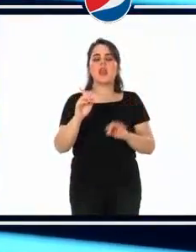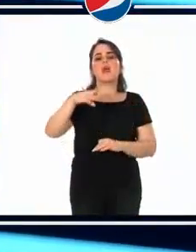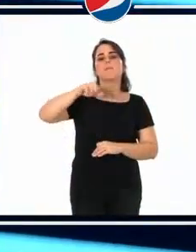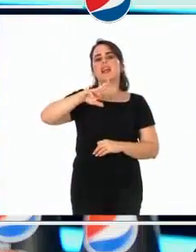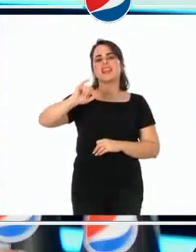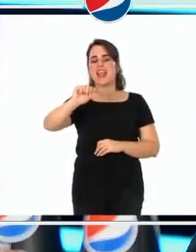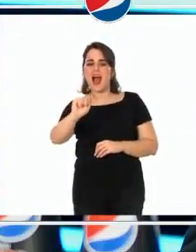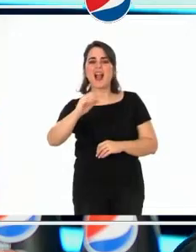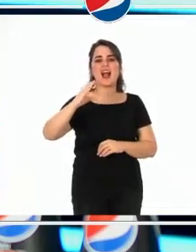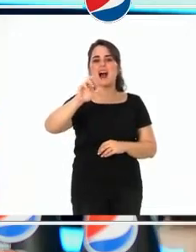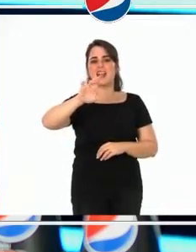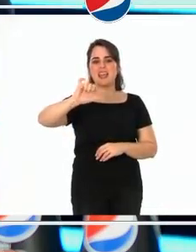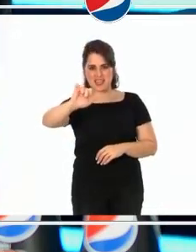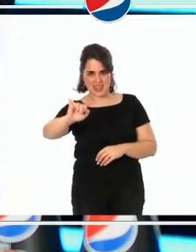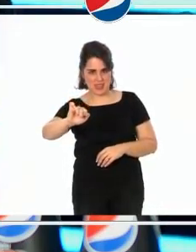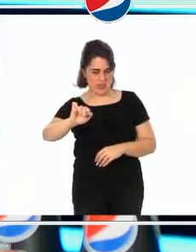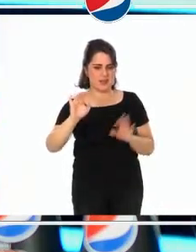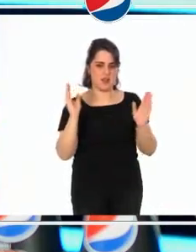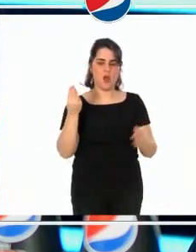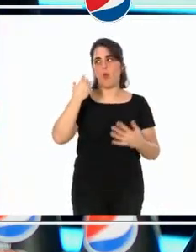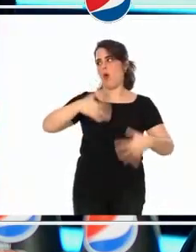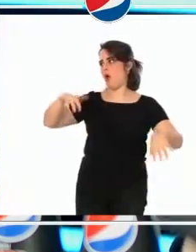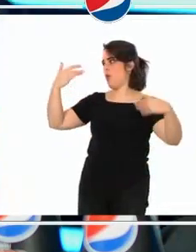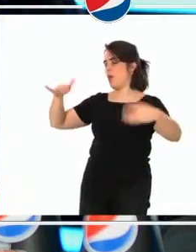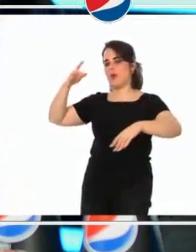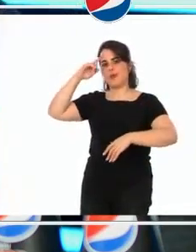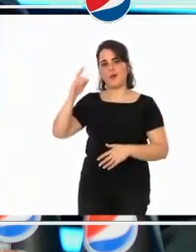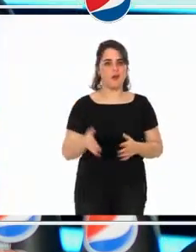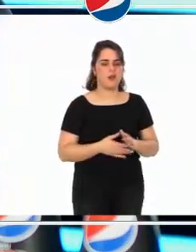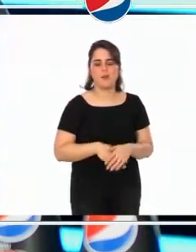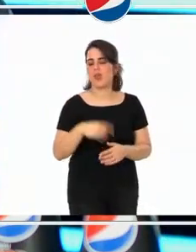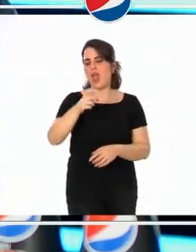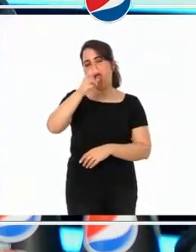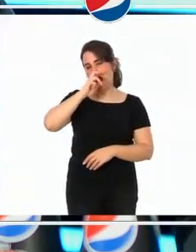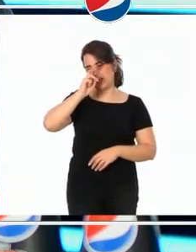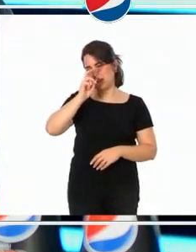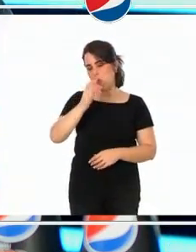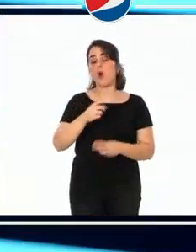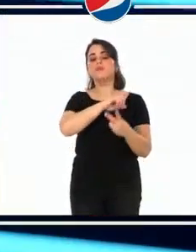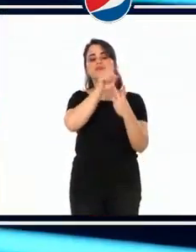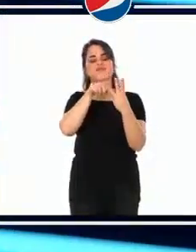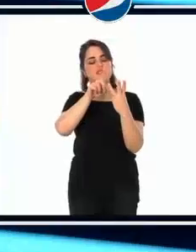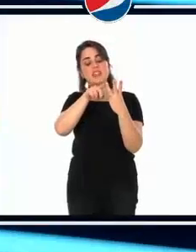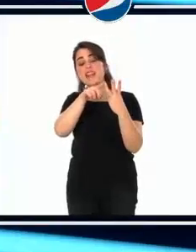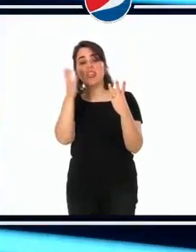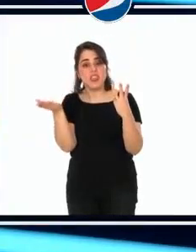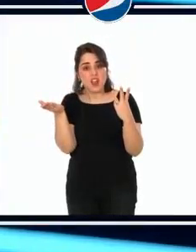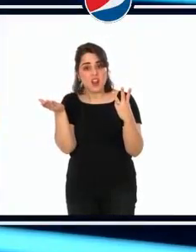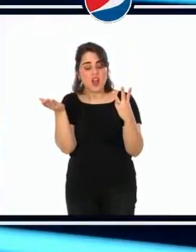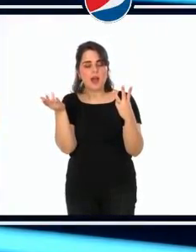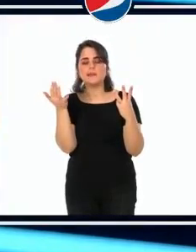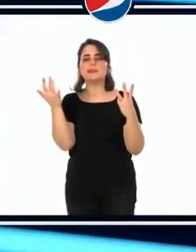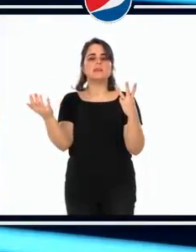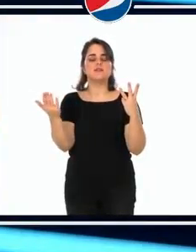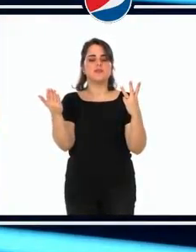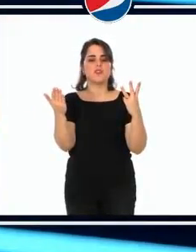Uy, muy bueno, muy buen muy tema, bueno. La verdad. O sea, ahí queda demasiado mainstream, yo creo. Muy buen ¿Y tercera? Tema. Y luego tercera,